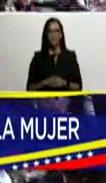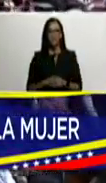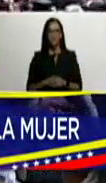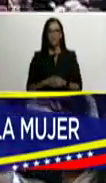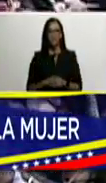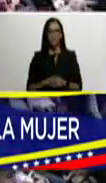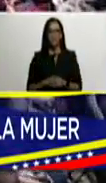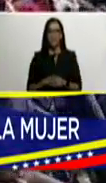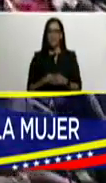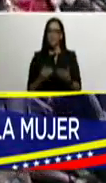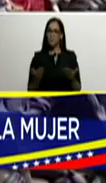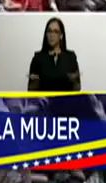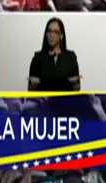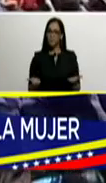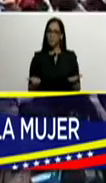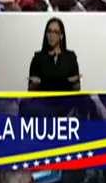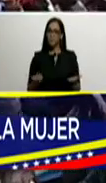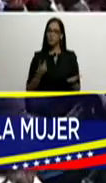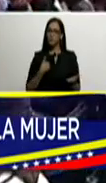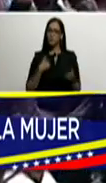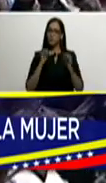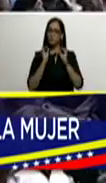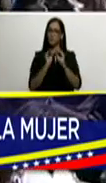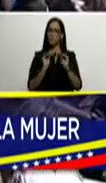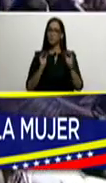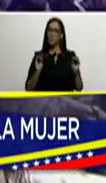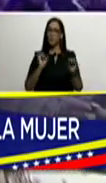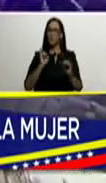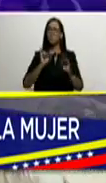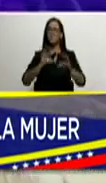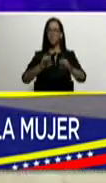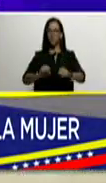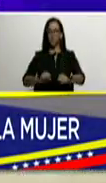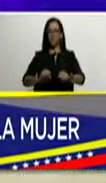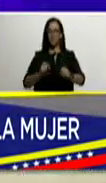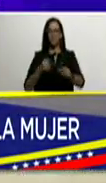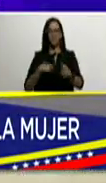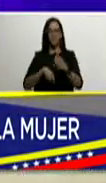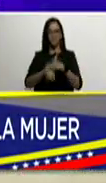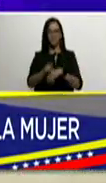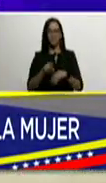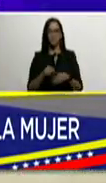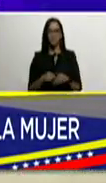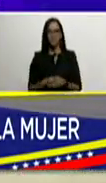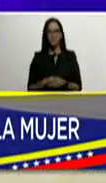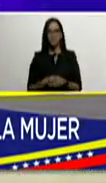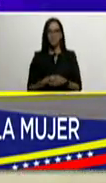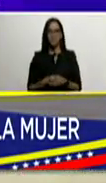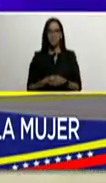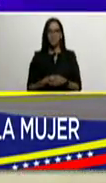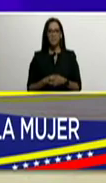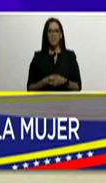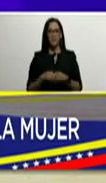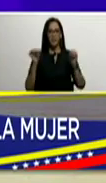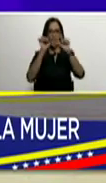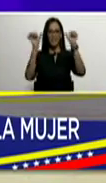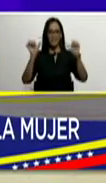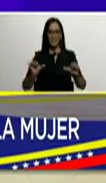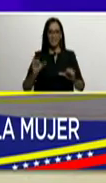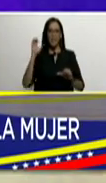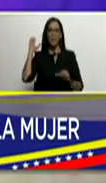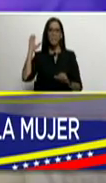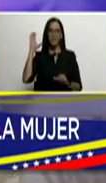Y para eso yo llamo a una inscripción general. A través del sistema